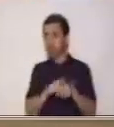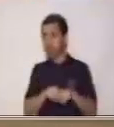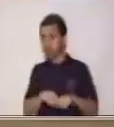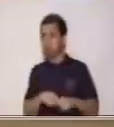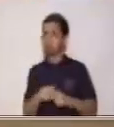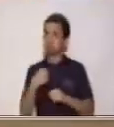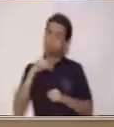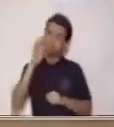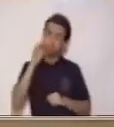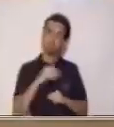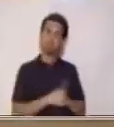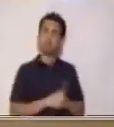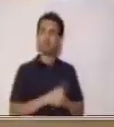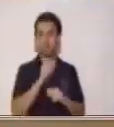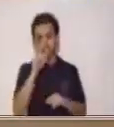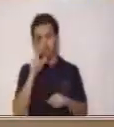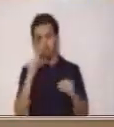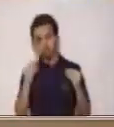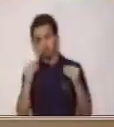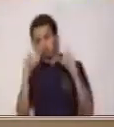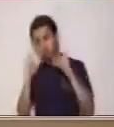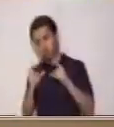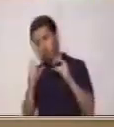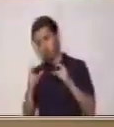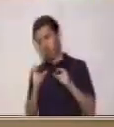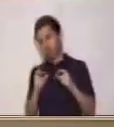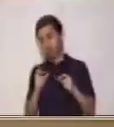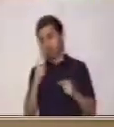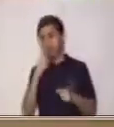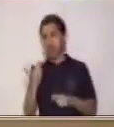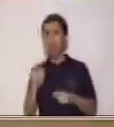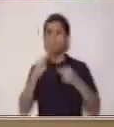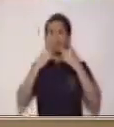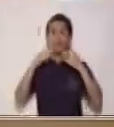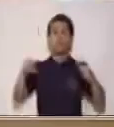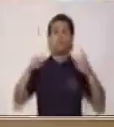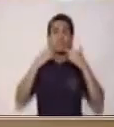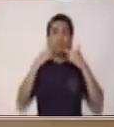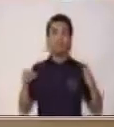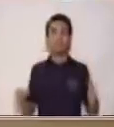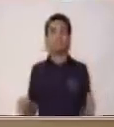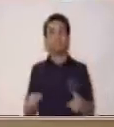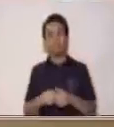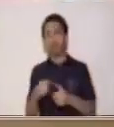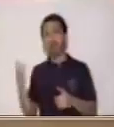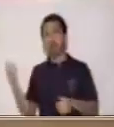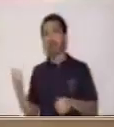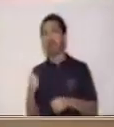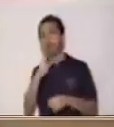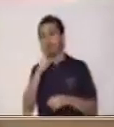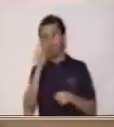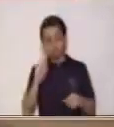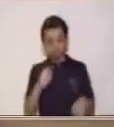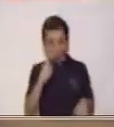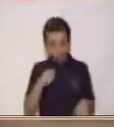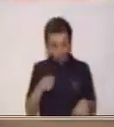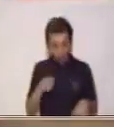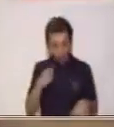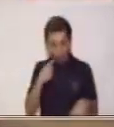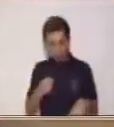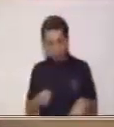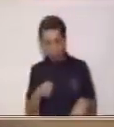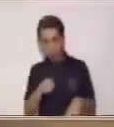mencionar que tengas mucho cuidado con lo que busca la publicidad en algún momento. Es hacerte caer en ti, en tener